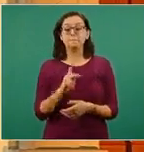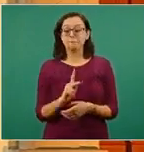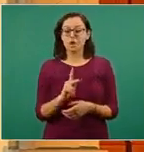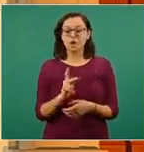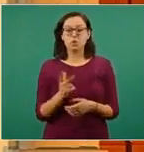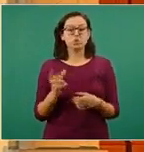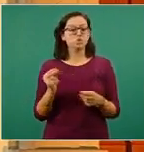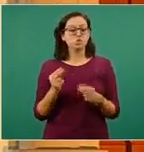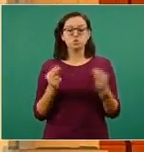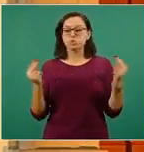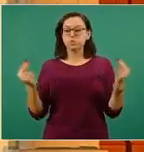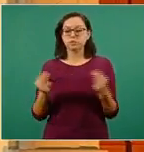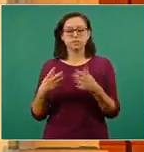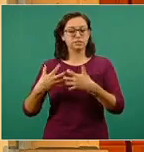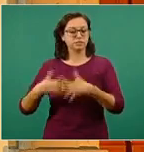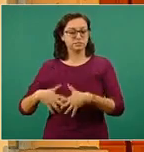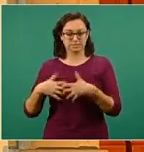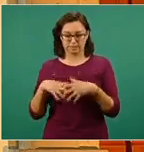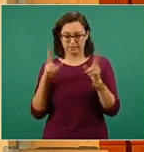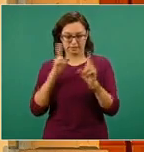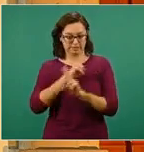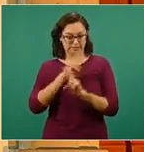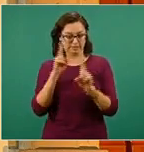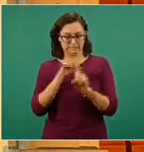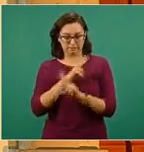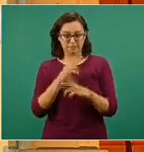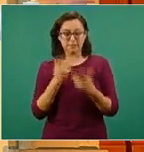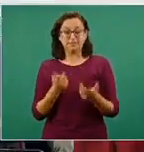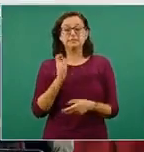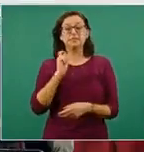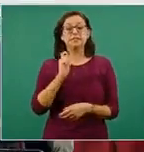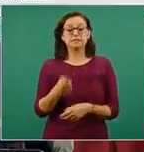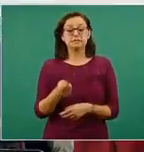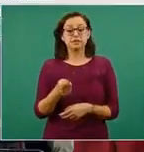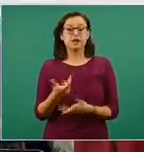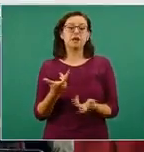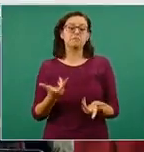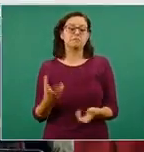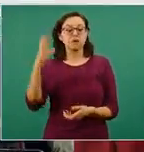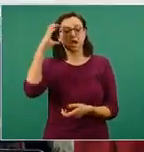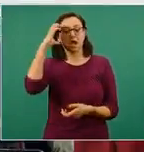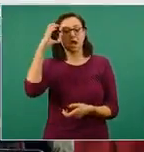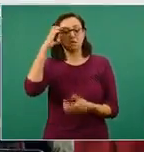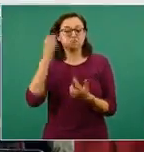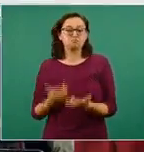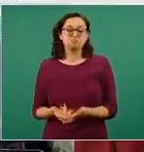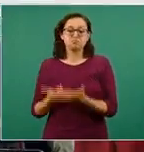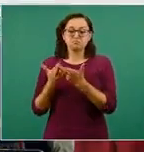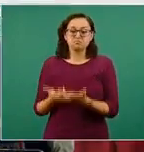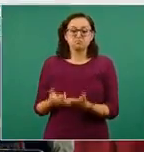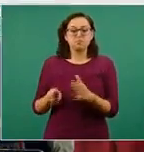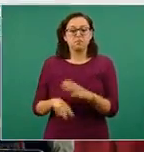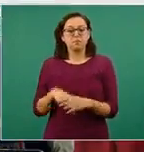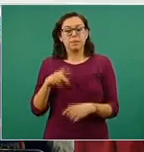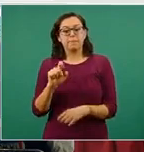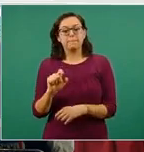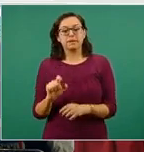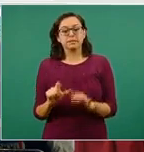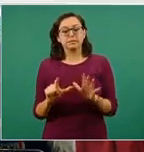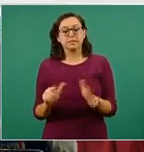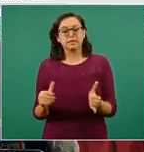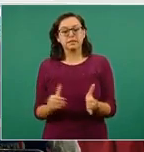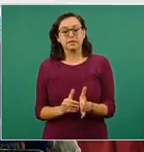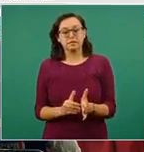de cuidados críticos, lo que significa que tenemos disponibles más de 27,000 camas de las